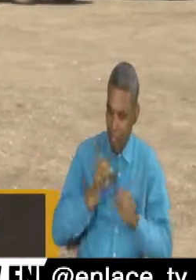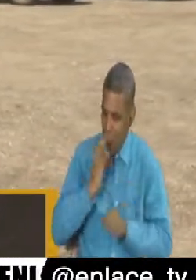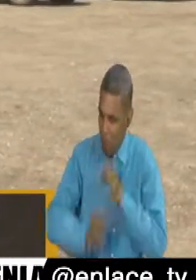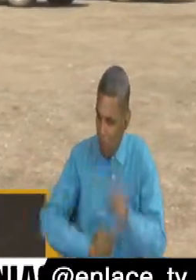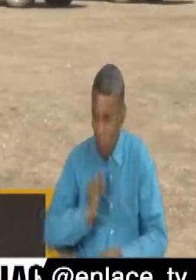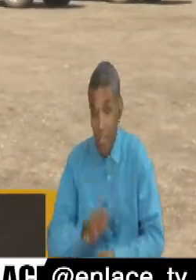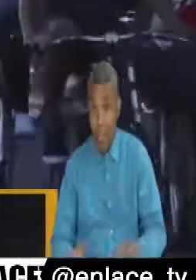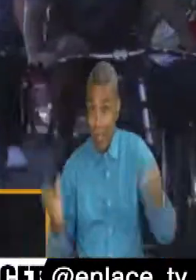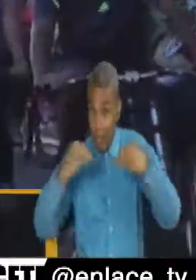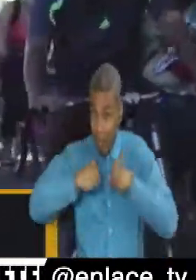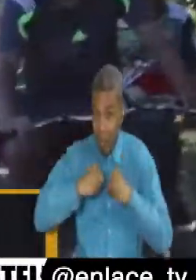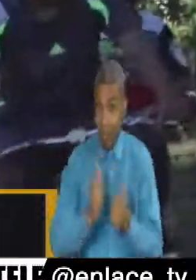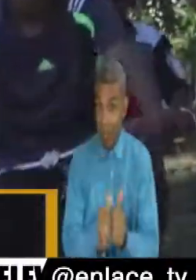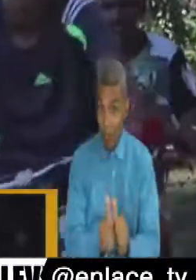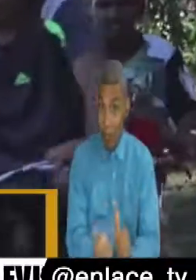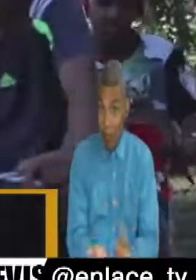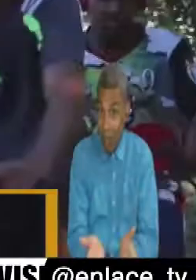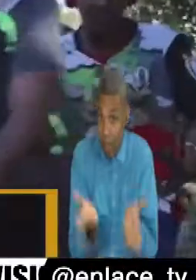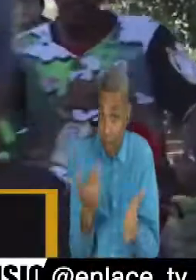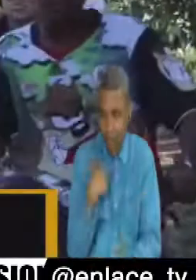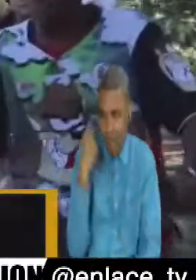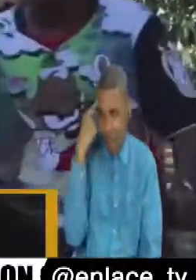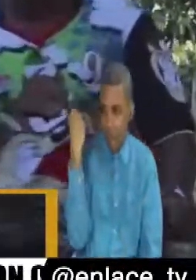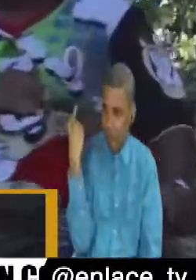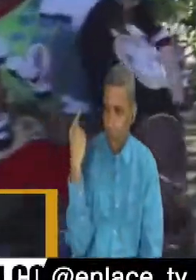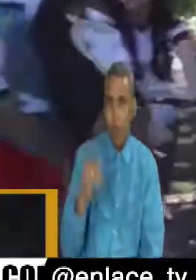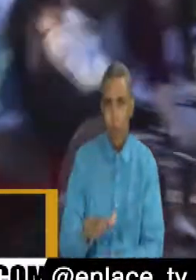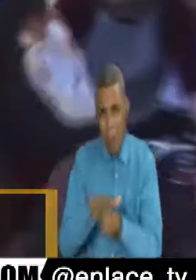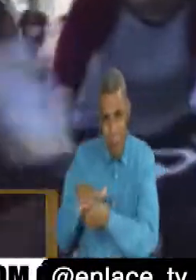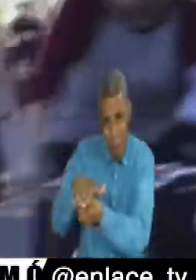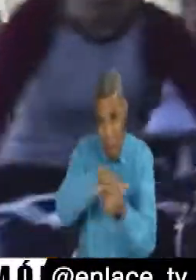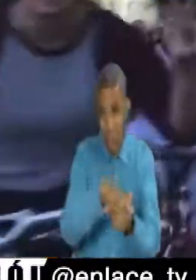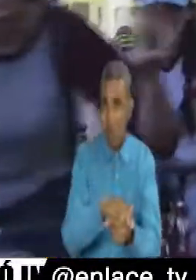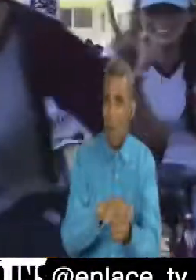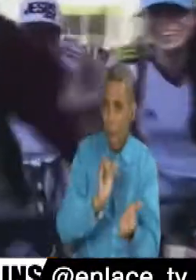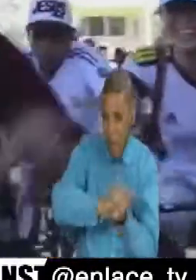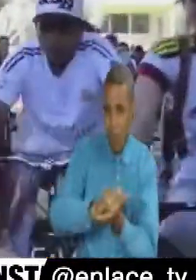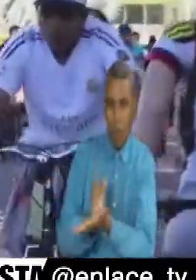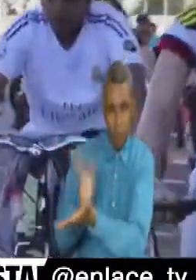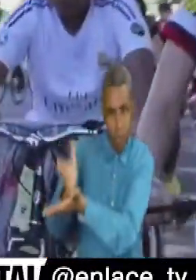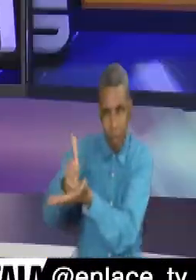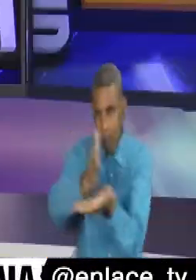y recreación. Esta campaña se adelantará en las diferentes comunas del puerto petrolero.